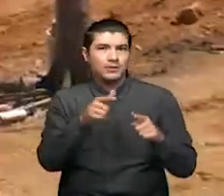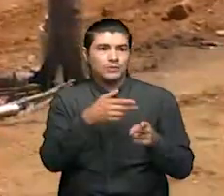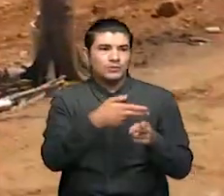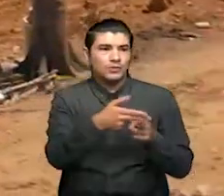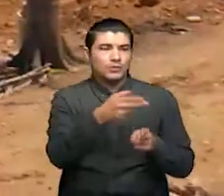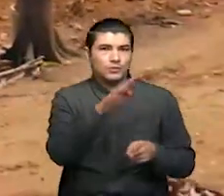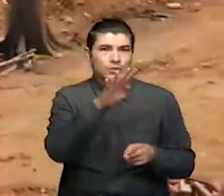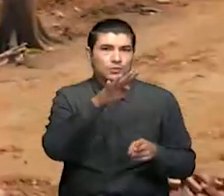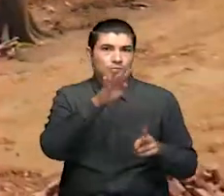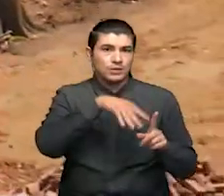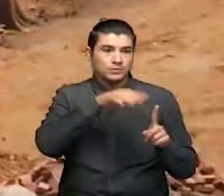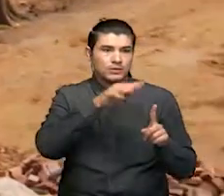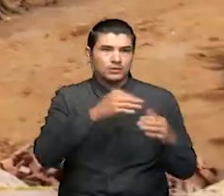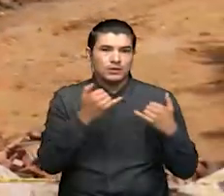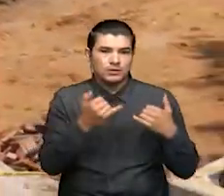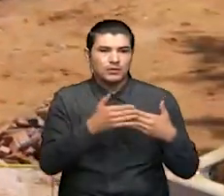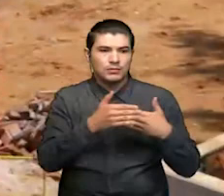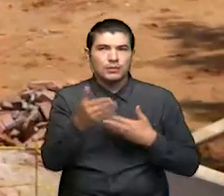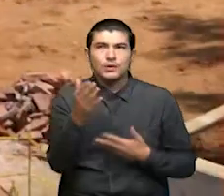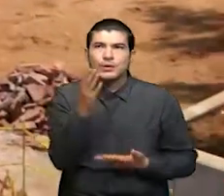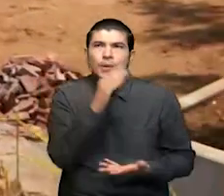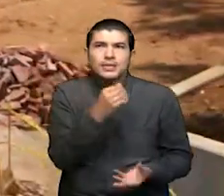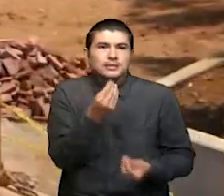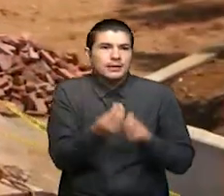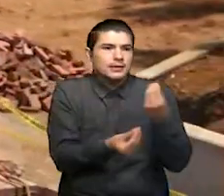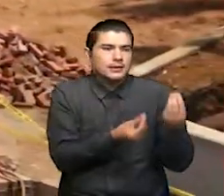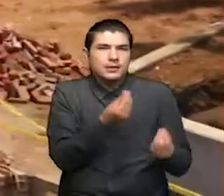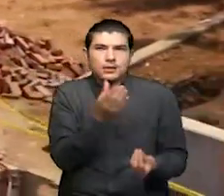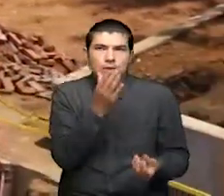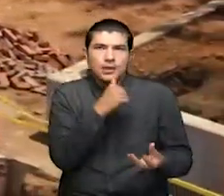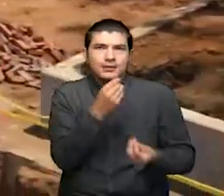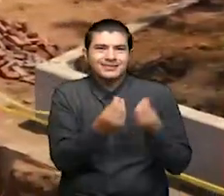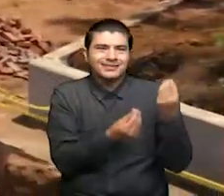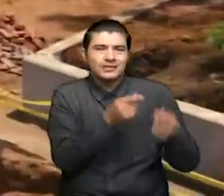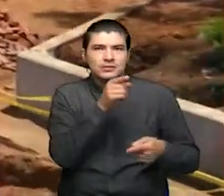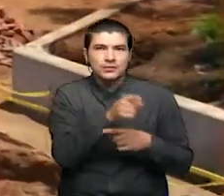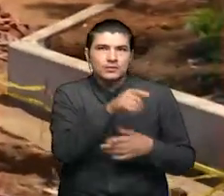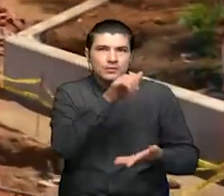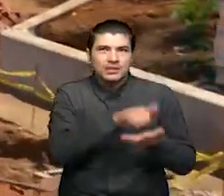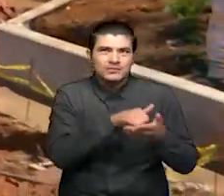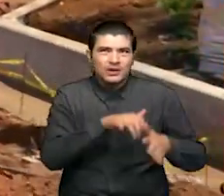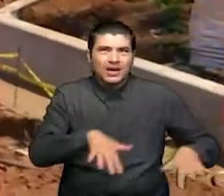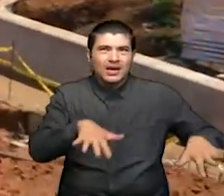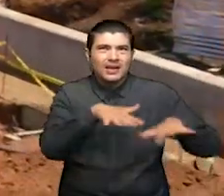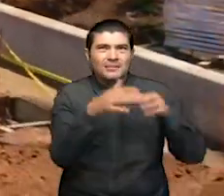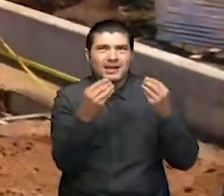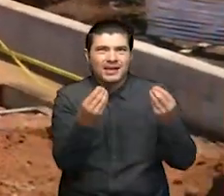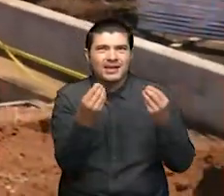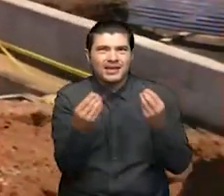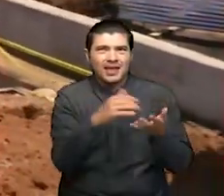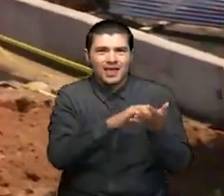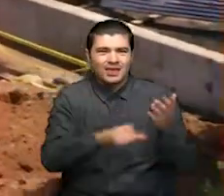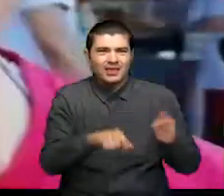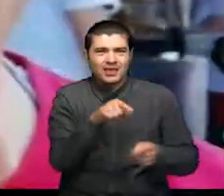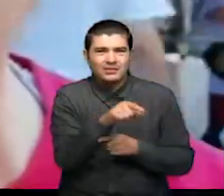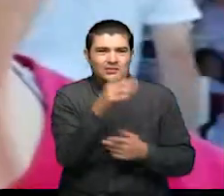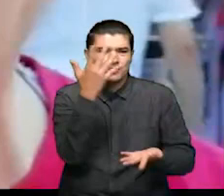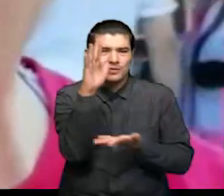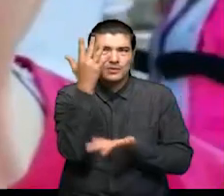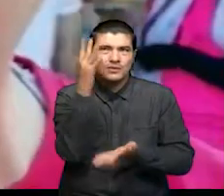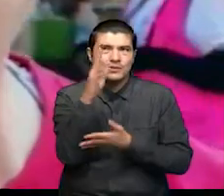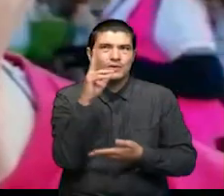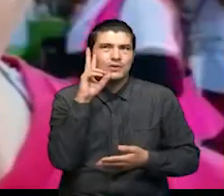días en esos cuatro meses no han hecho absolutamente nada en este sector entonces para que los tumbaron si no iban a trabajar sino tener